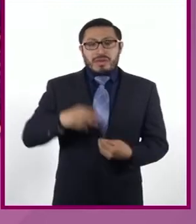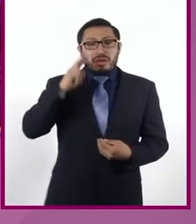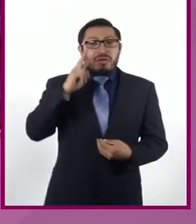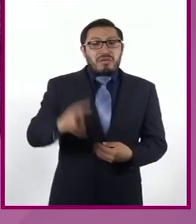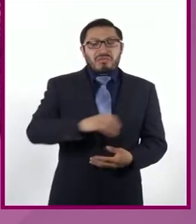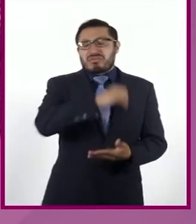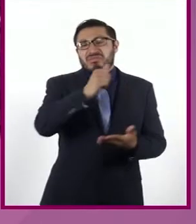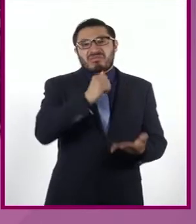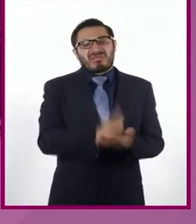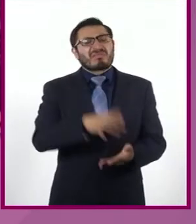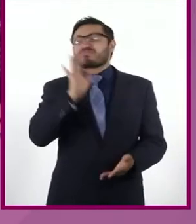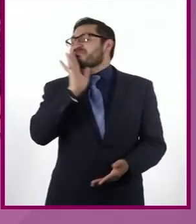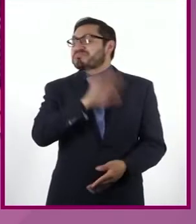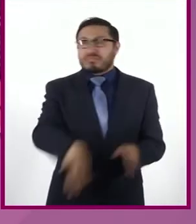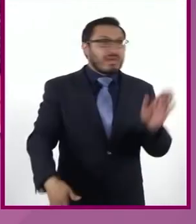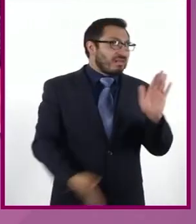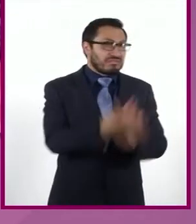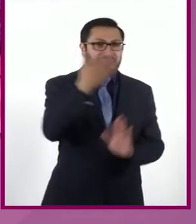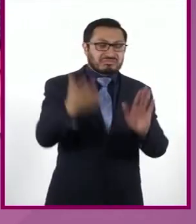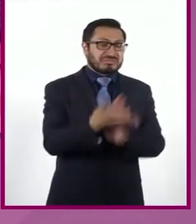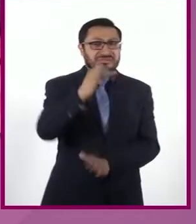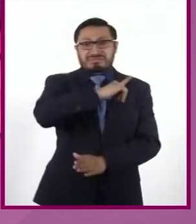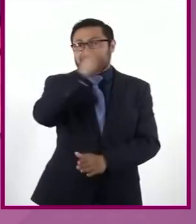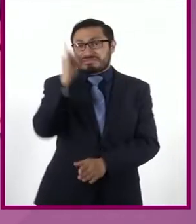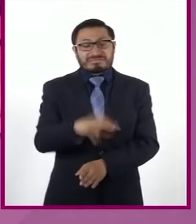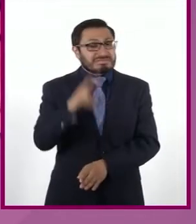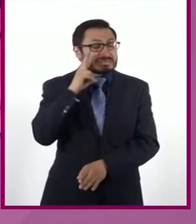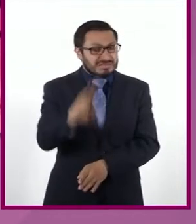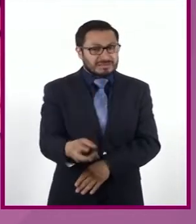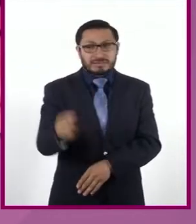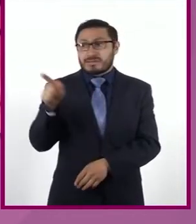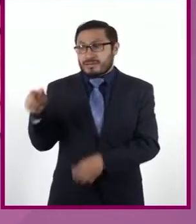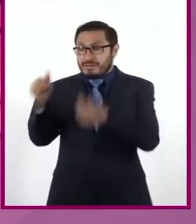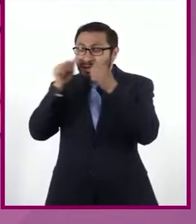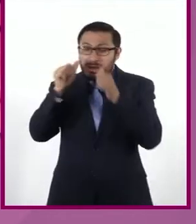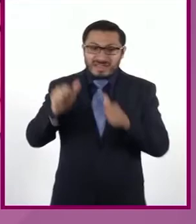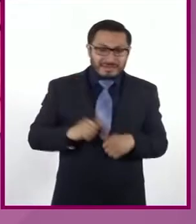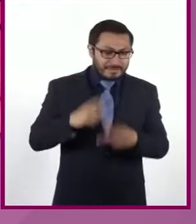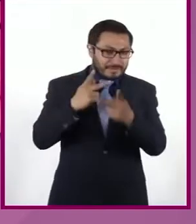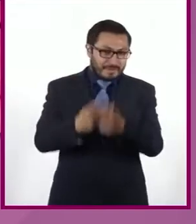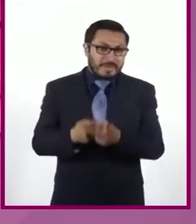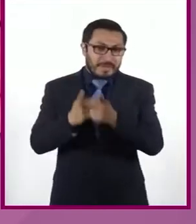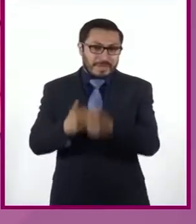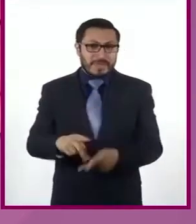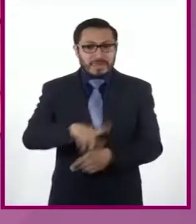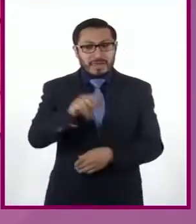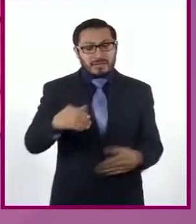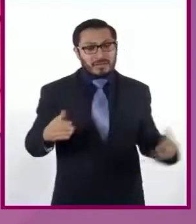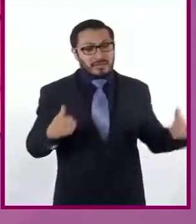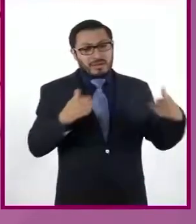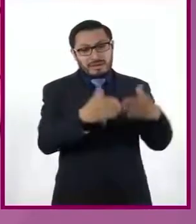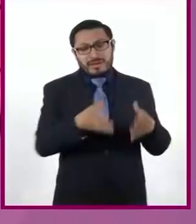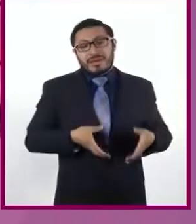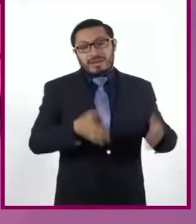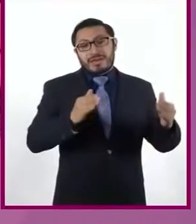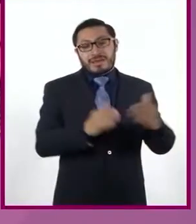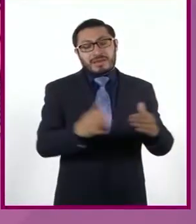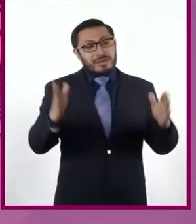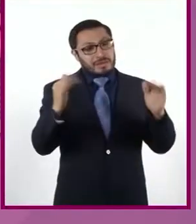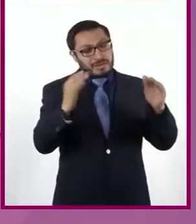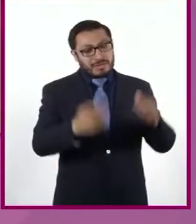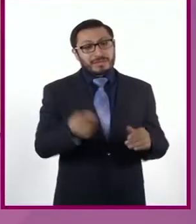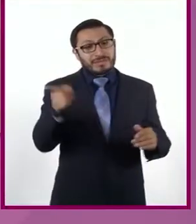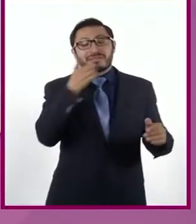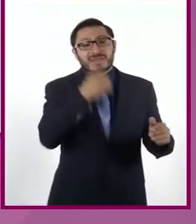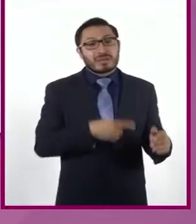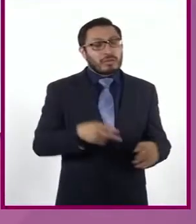ciudad tan mal construida. Me escuchó pacientemente y en la esquina de la calle en que nos despedimos comentó: y